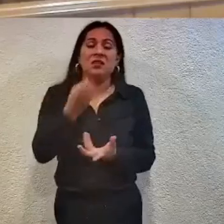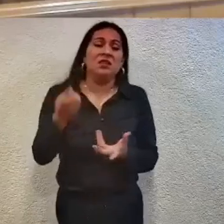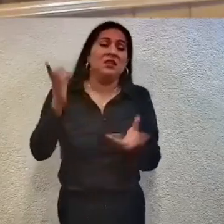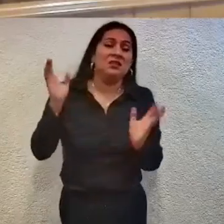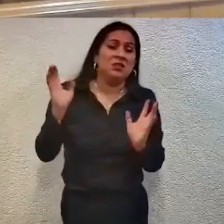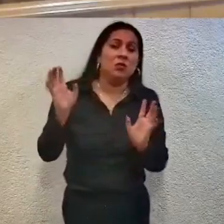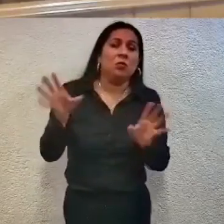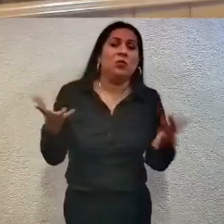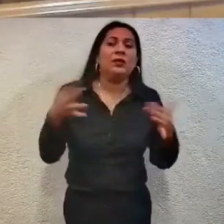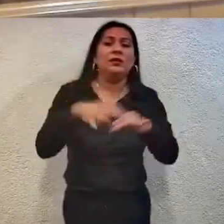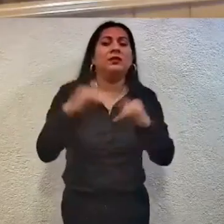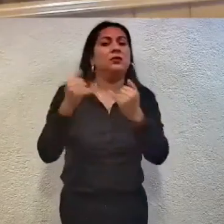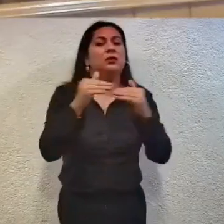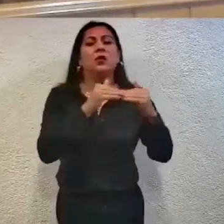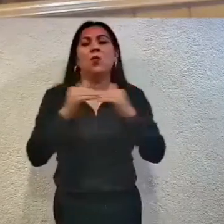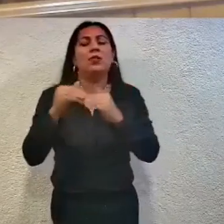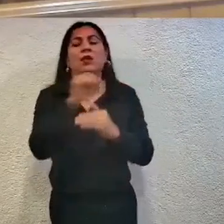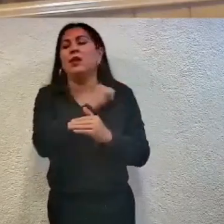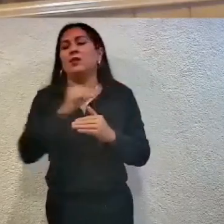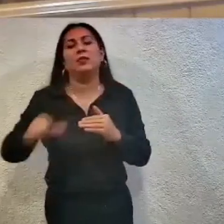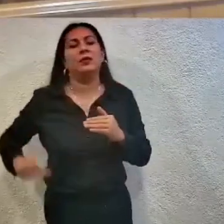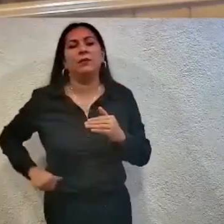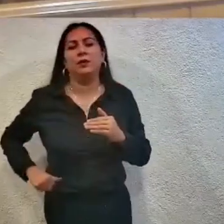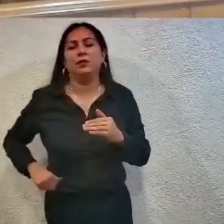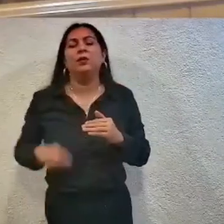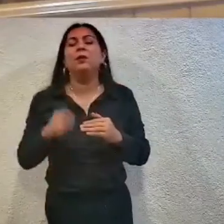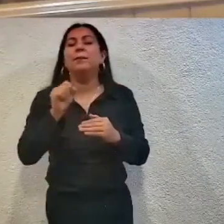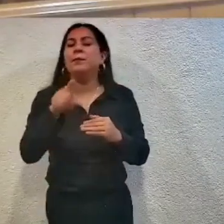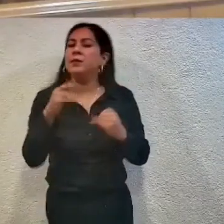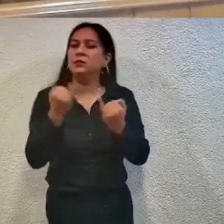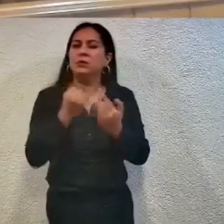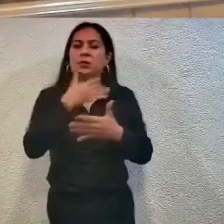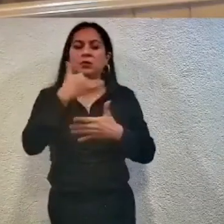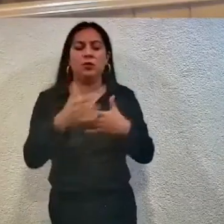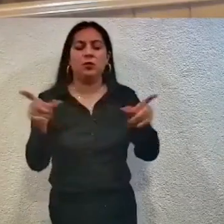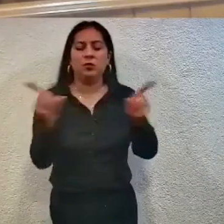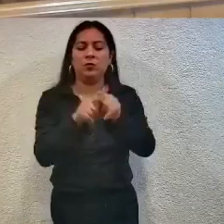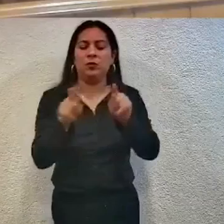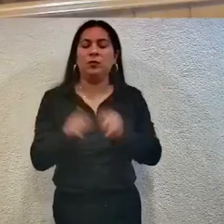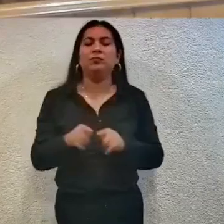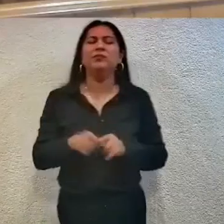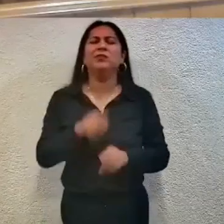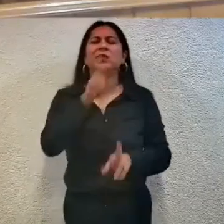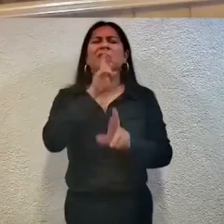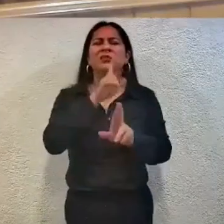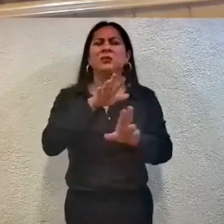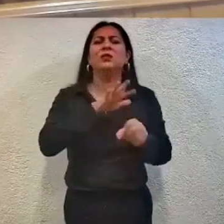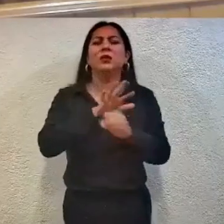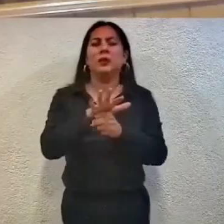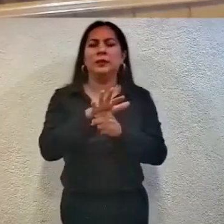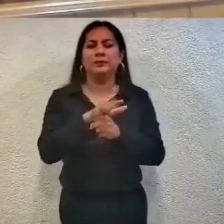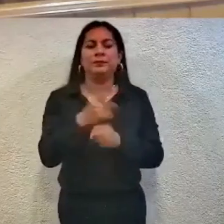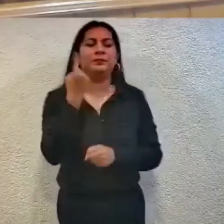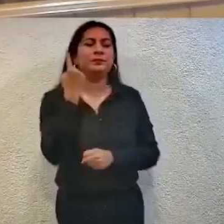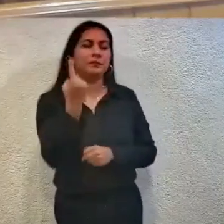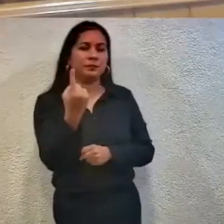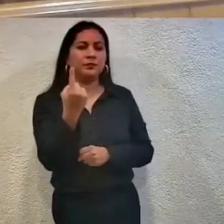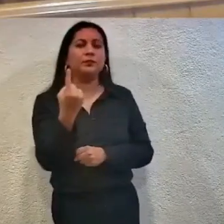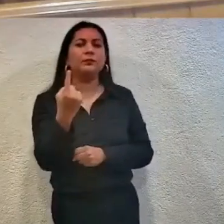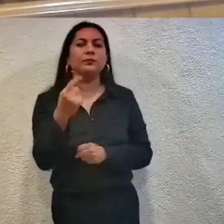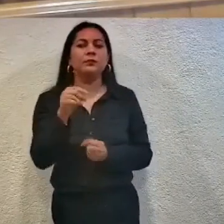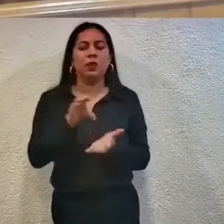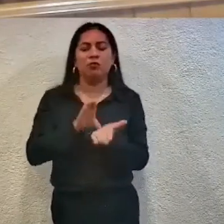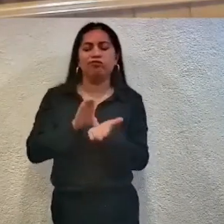la responsable, advirtiéndose una integración paritaria del ayuntamiento. Así, el proyecto concluye con los siguientes puntos